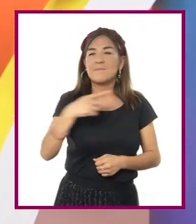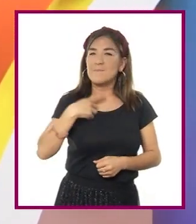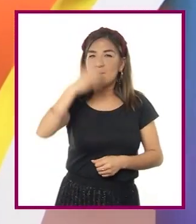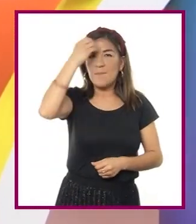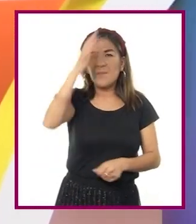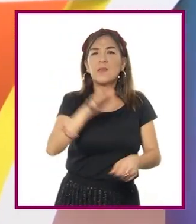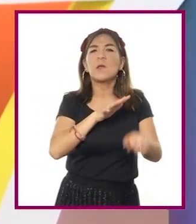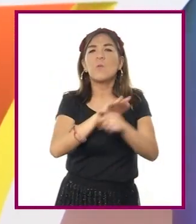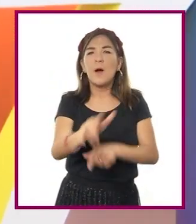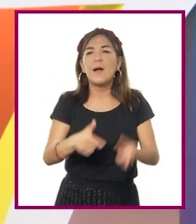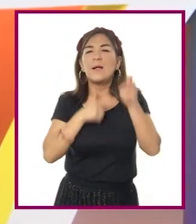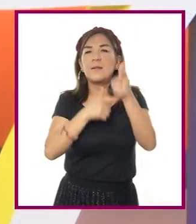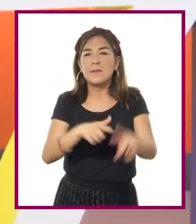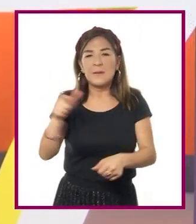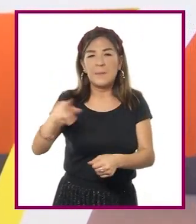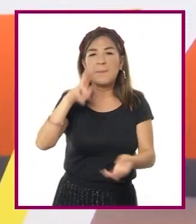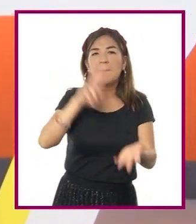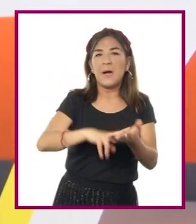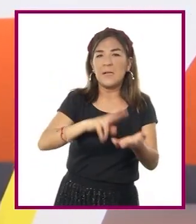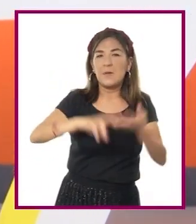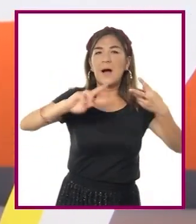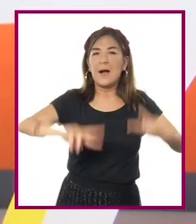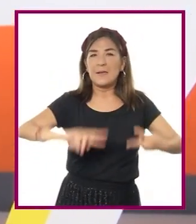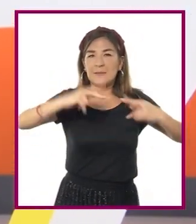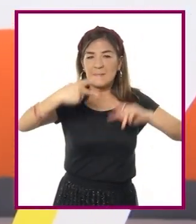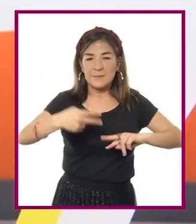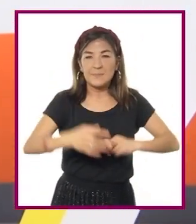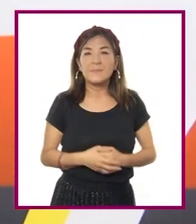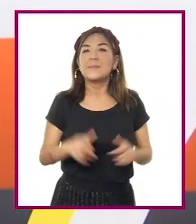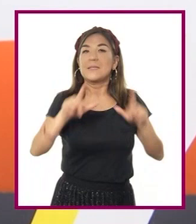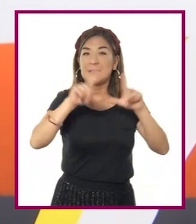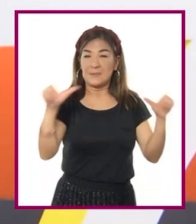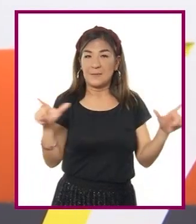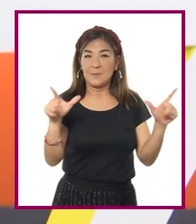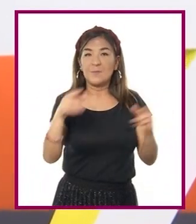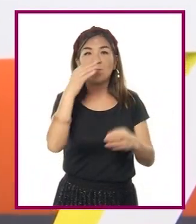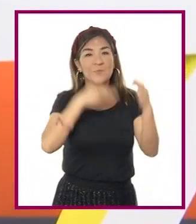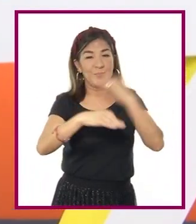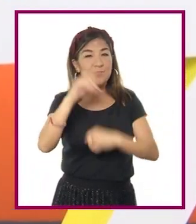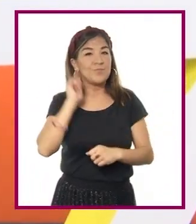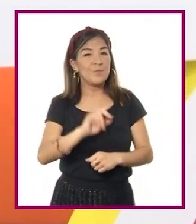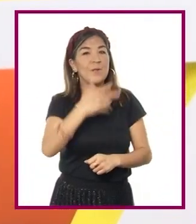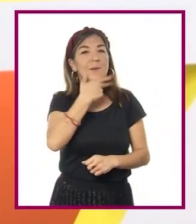la constante de proporcionalidad inversa. ¿Listas? ¿Listos?